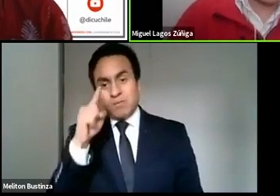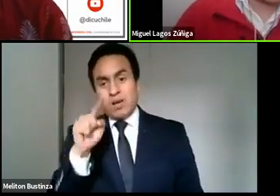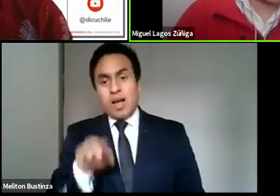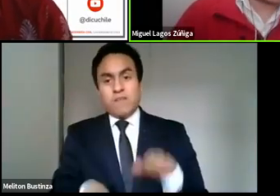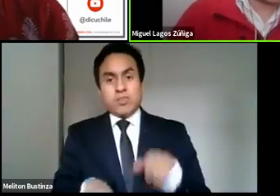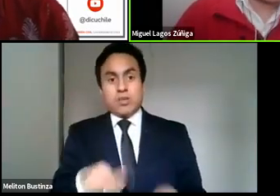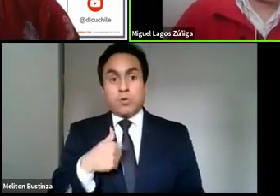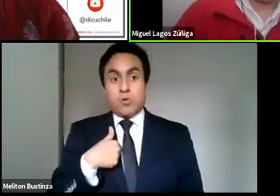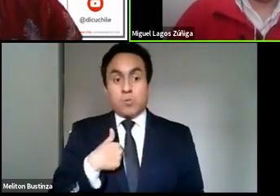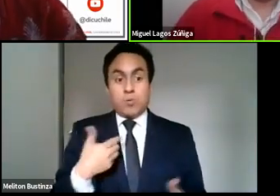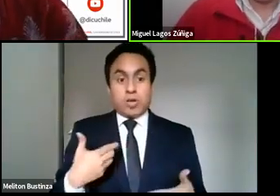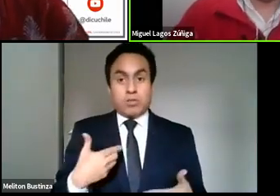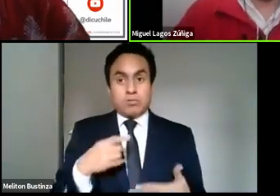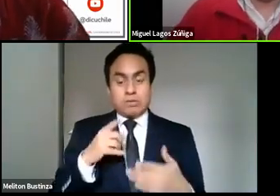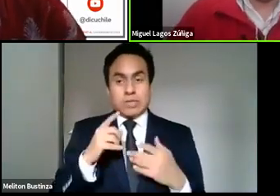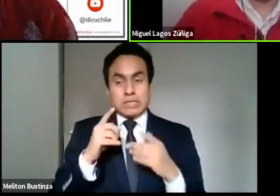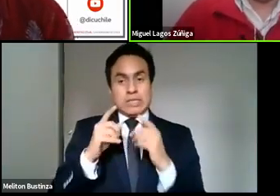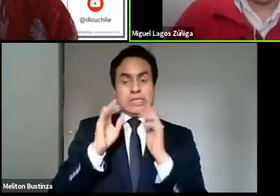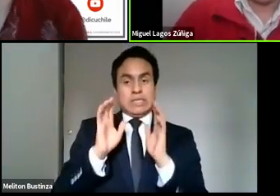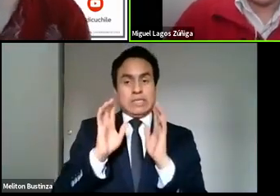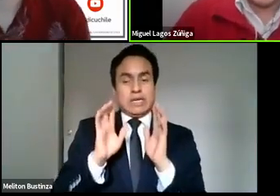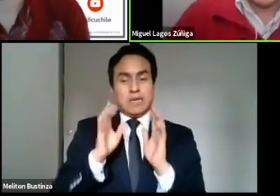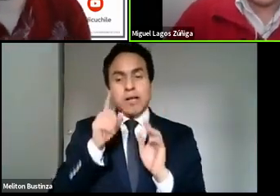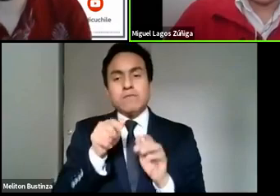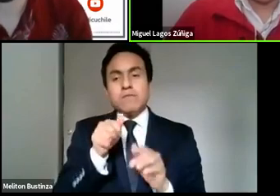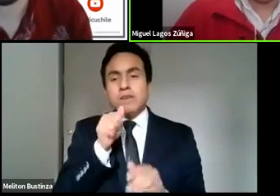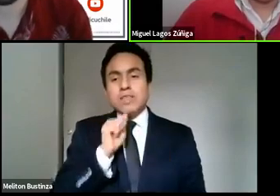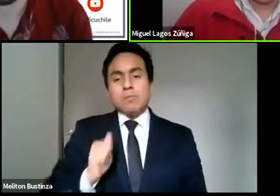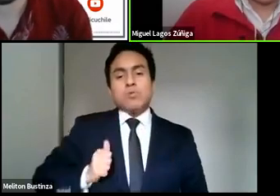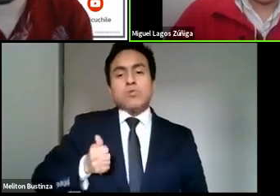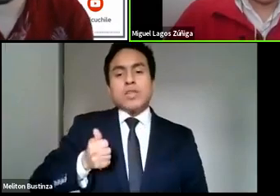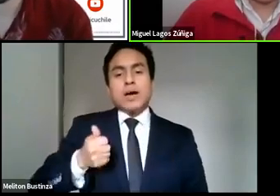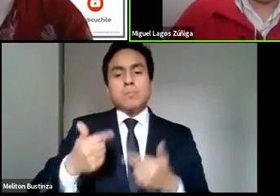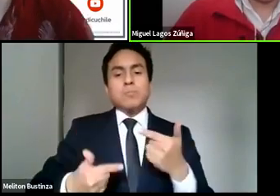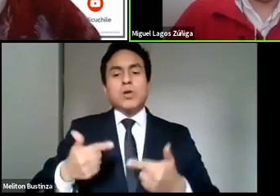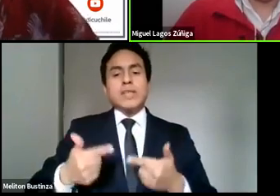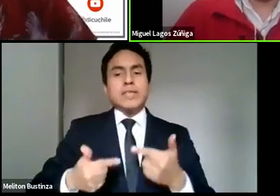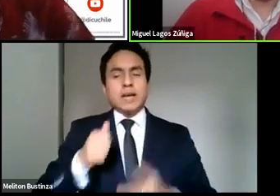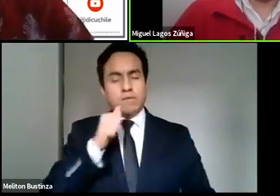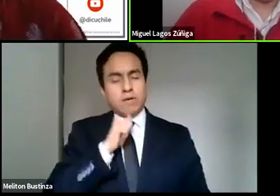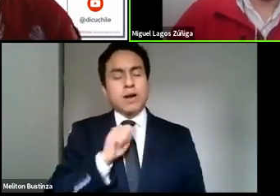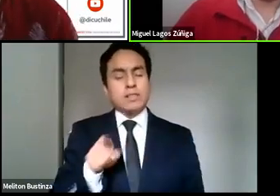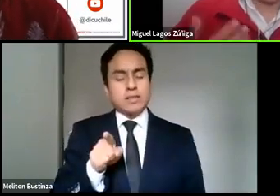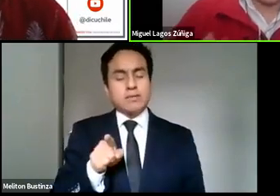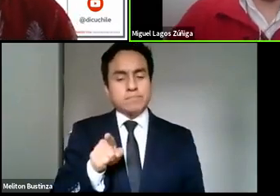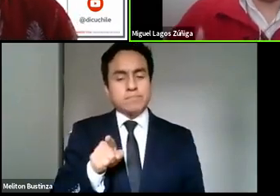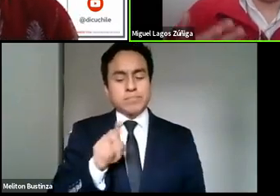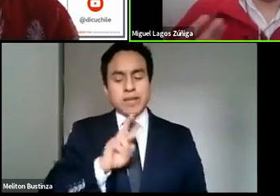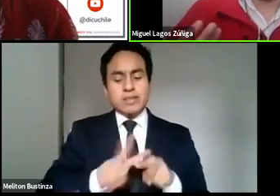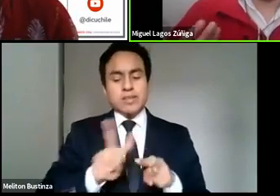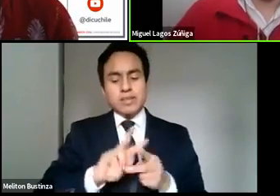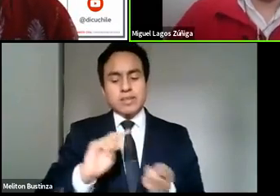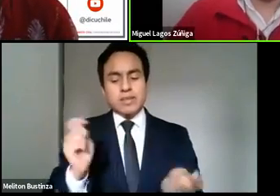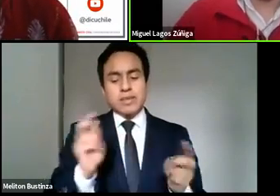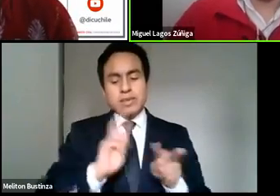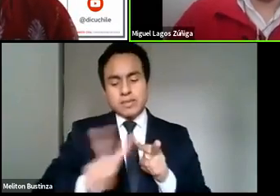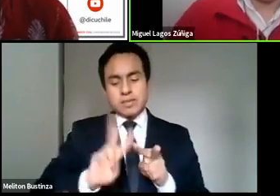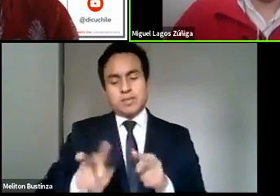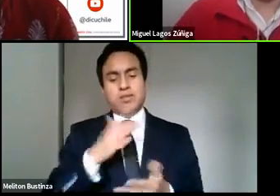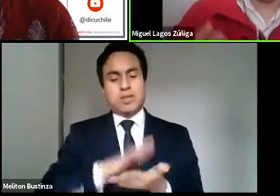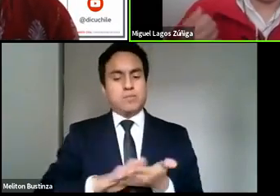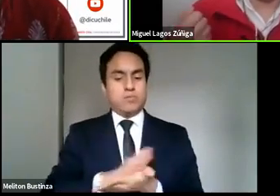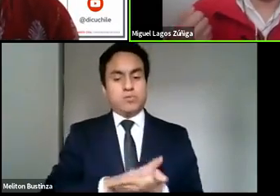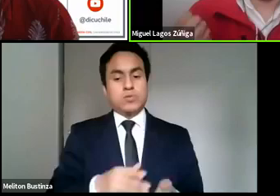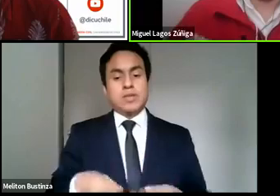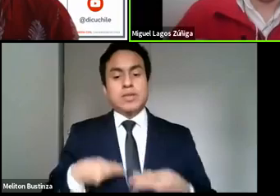diciendo un poco arriesgado, pero falta un poco de voluntad política para poder hacer las cosas de nueva manera. Por ejemplo, si usted